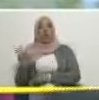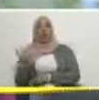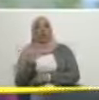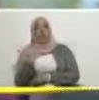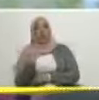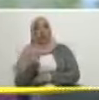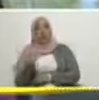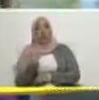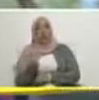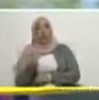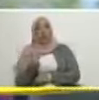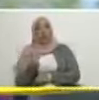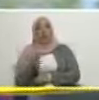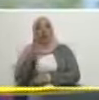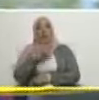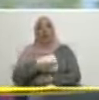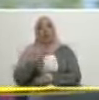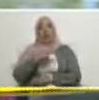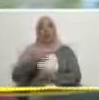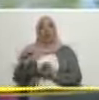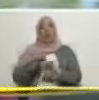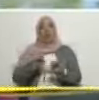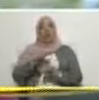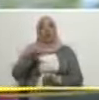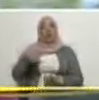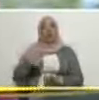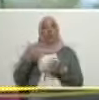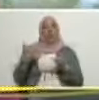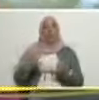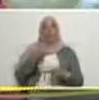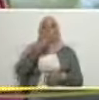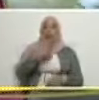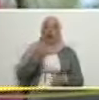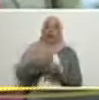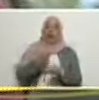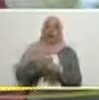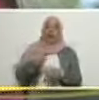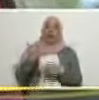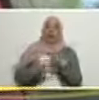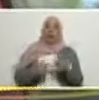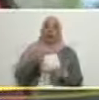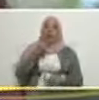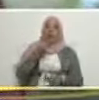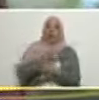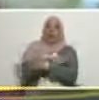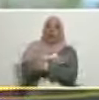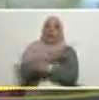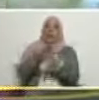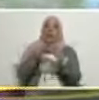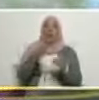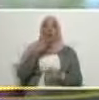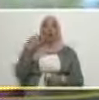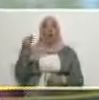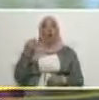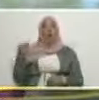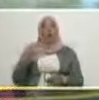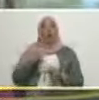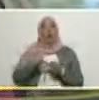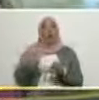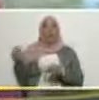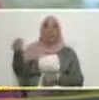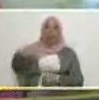Y esa gran cantidad de movimientos están muy dispuestos a abrir sus brazos a todos los jóvenes que quieren seguirse